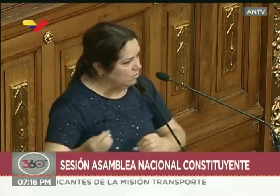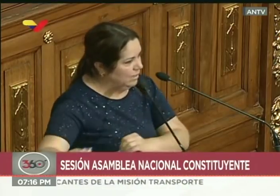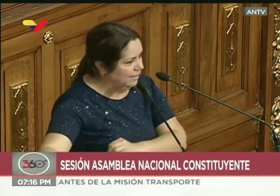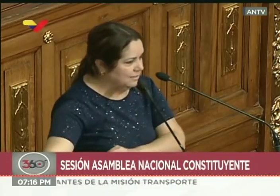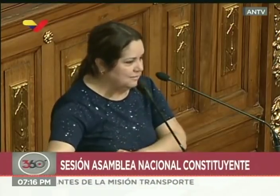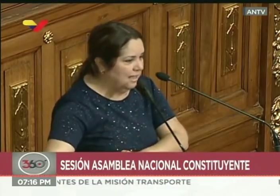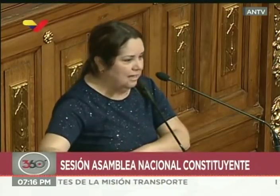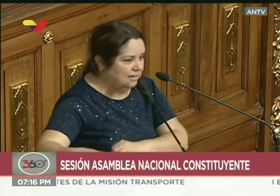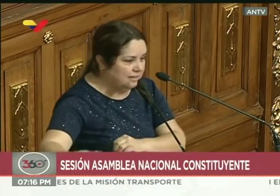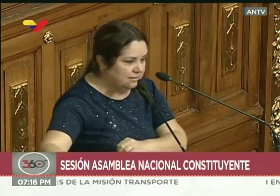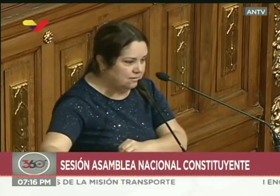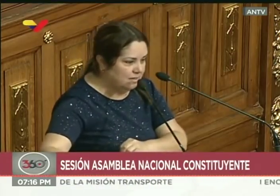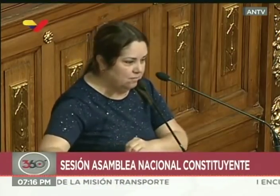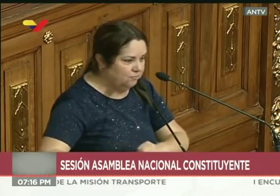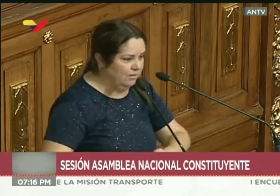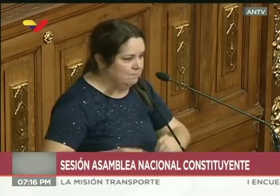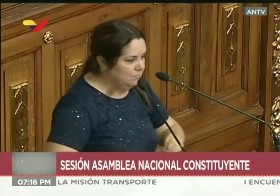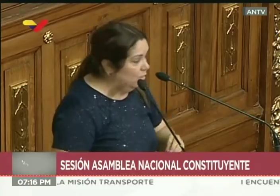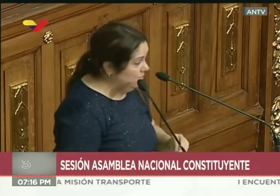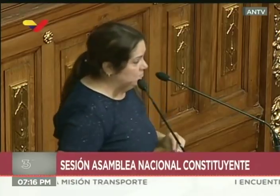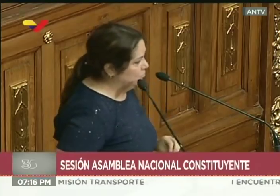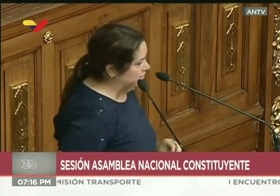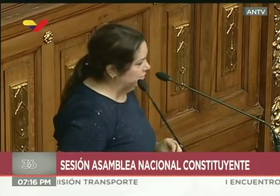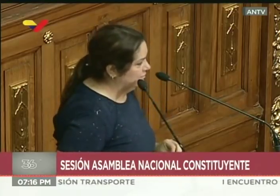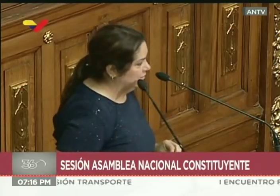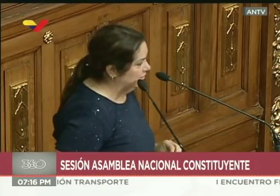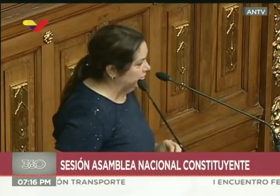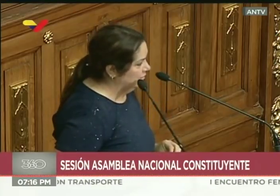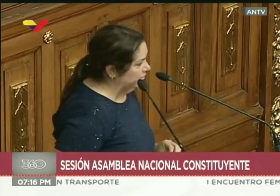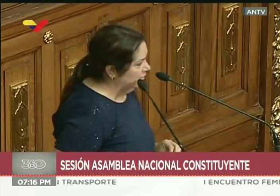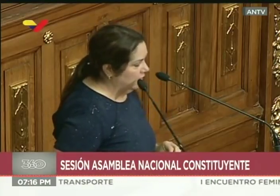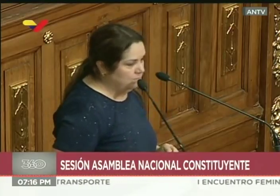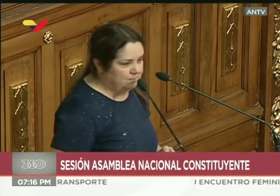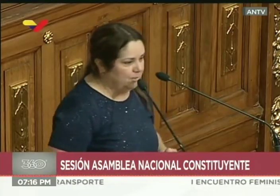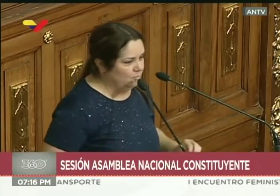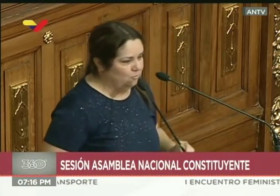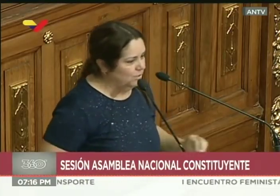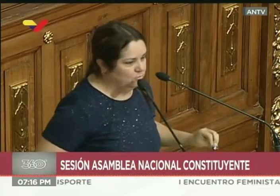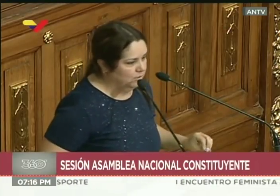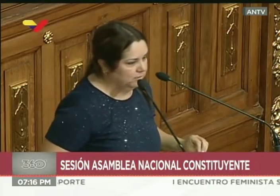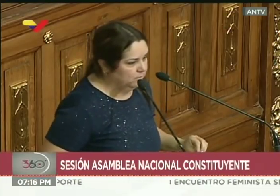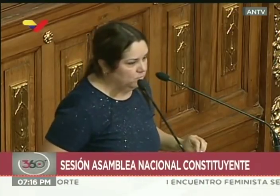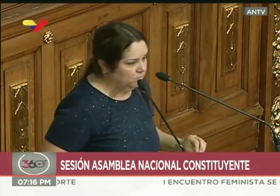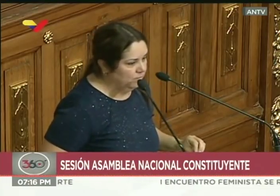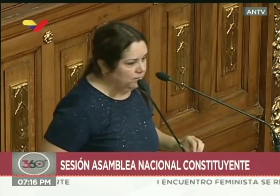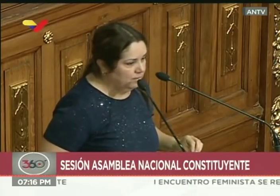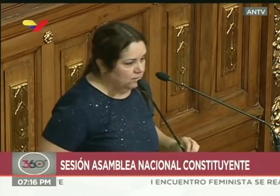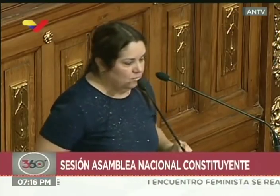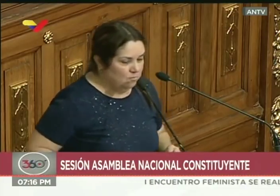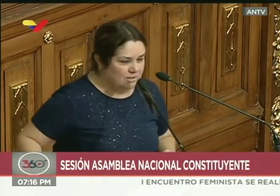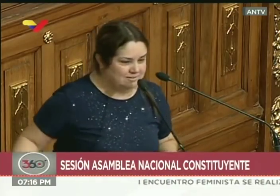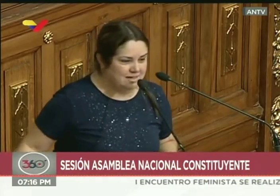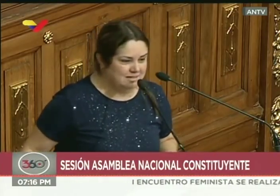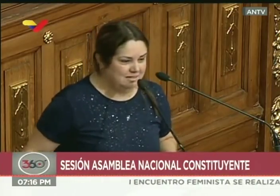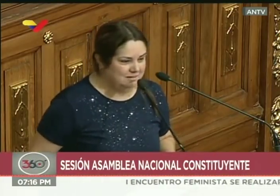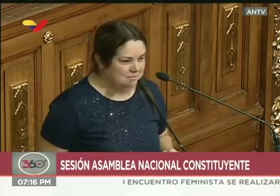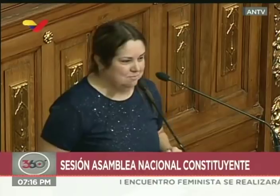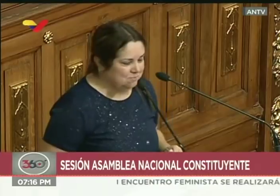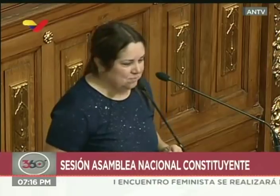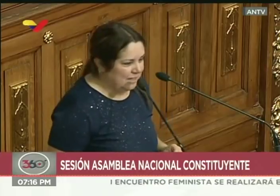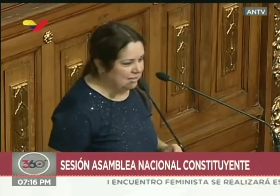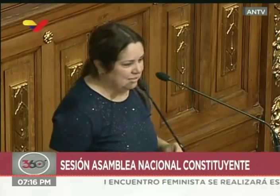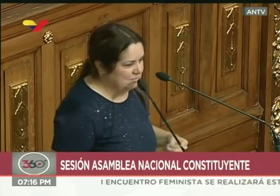le quemaron la casa a la alcaldesa fue los mismos chavistas. En mi pueblo no hay colectivo. Como lo decía